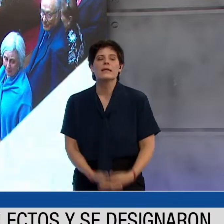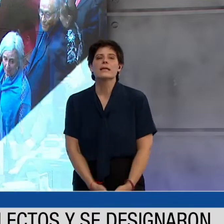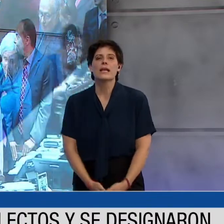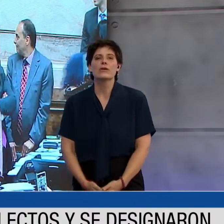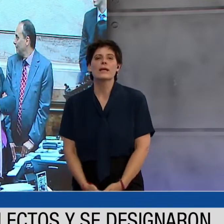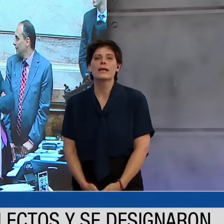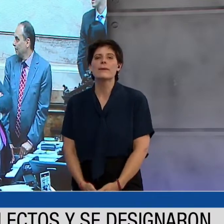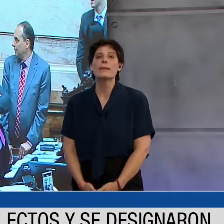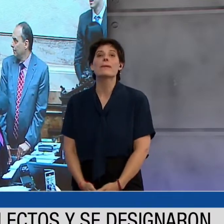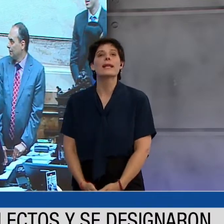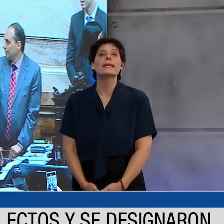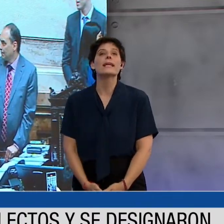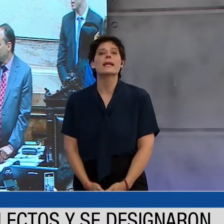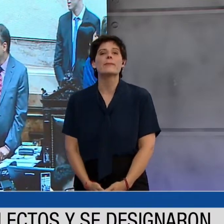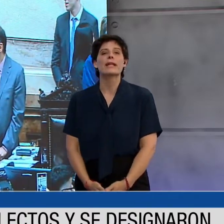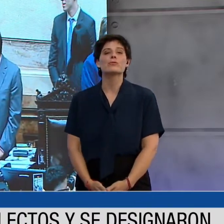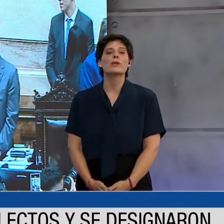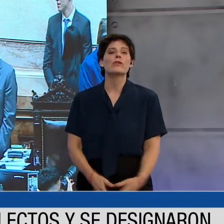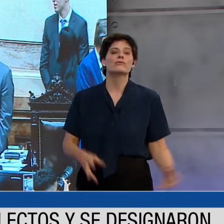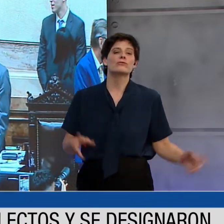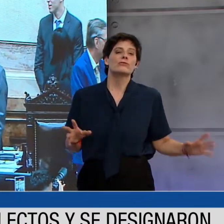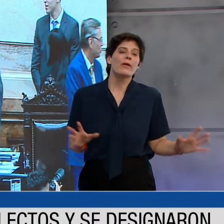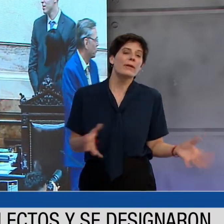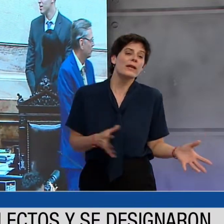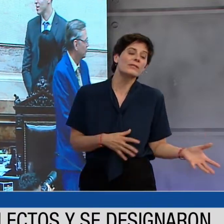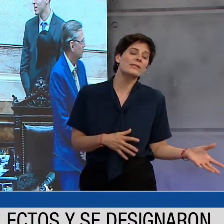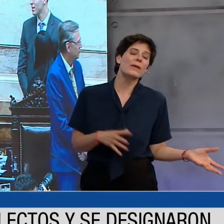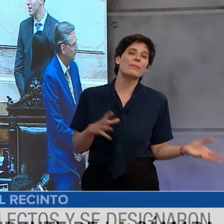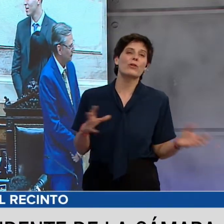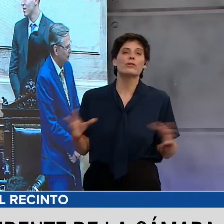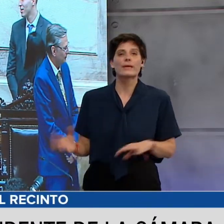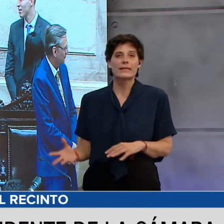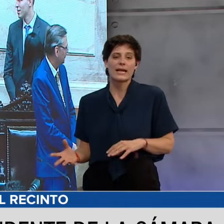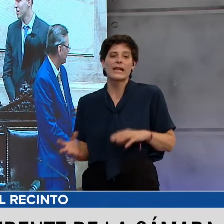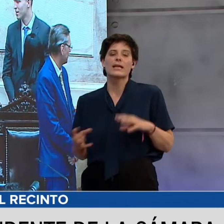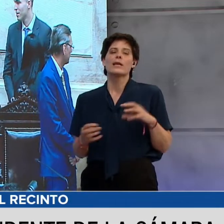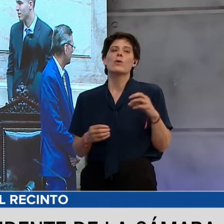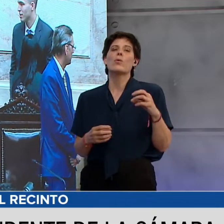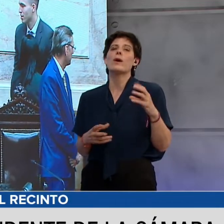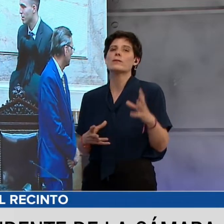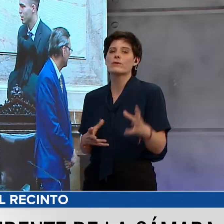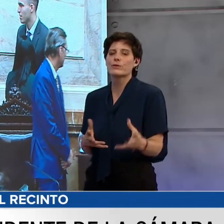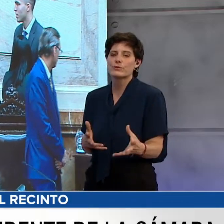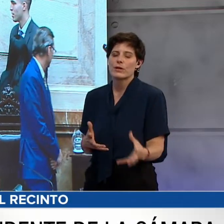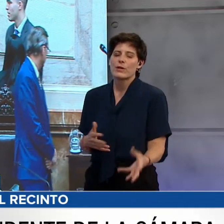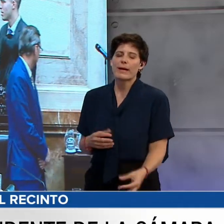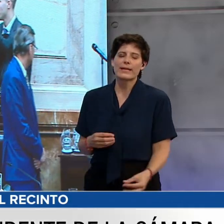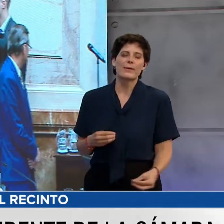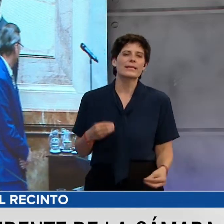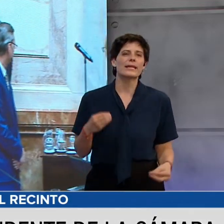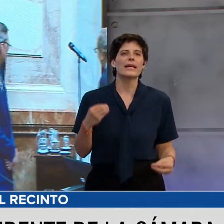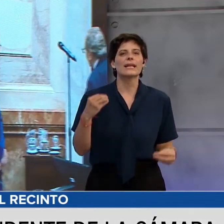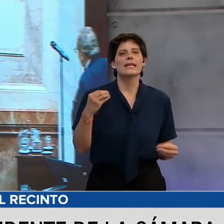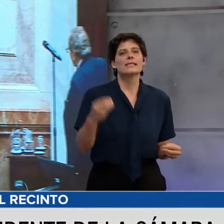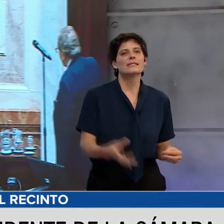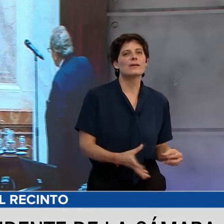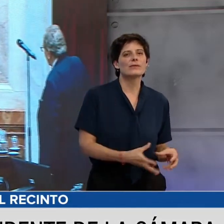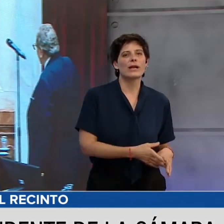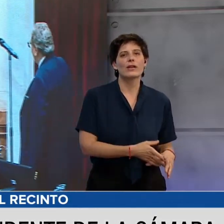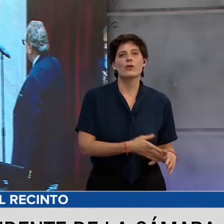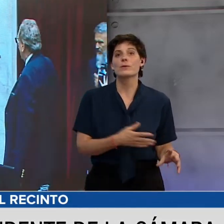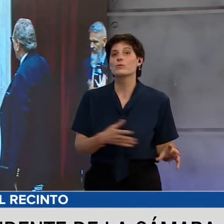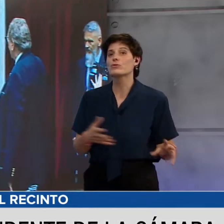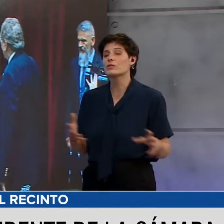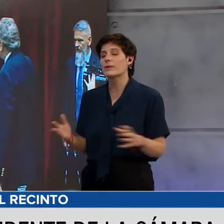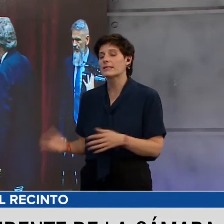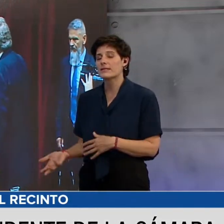políticas, que es lo que va a enviar aquí a la Cámara de Diputados. Todavía no se sabe por dónde va a entrar, cuántas páginas va a tener, si va a ser una